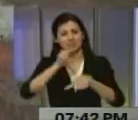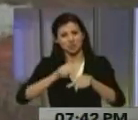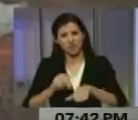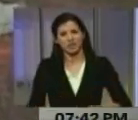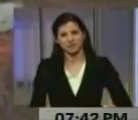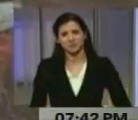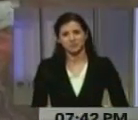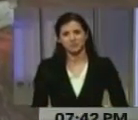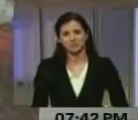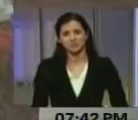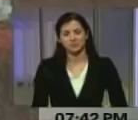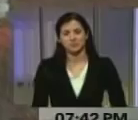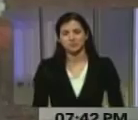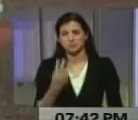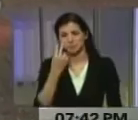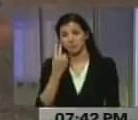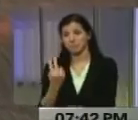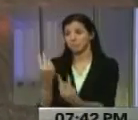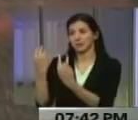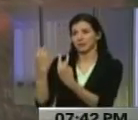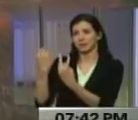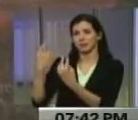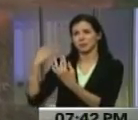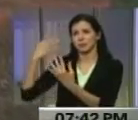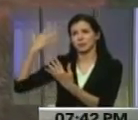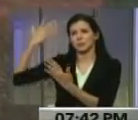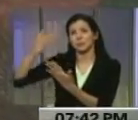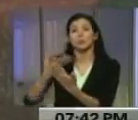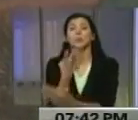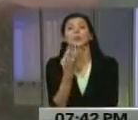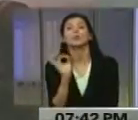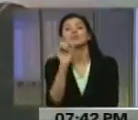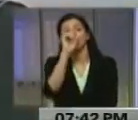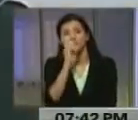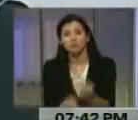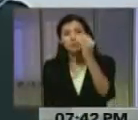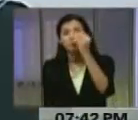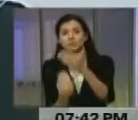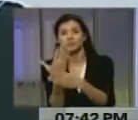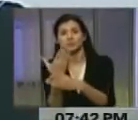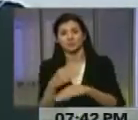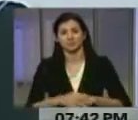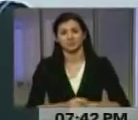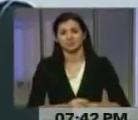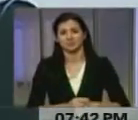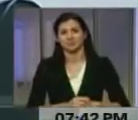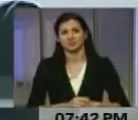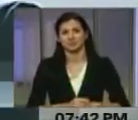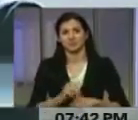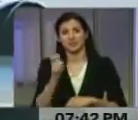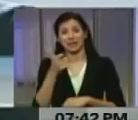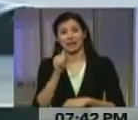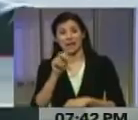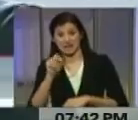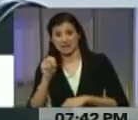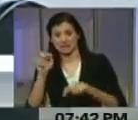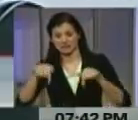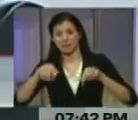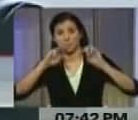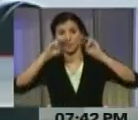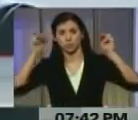retrospectiva que estamos haciendo para celebrar esas cuatro décadas de fundada la Galería de Arte Nacional. Estamos, como